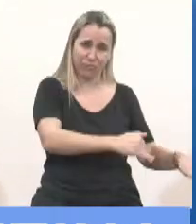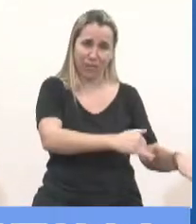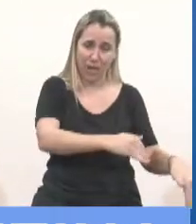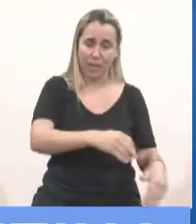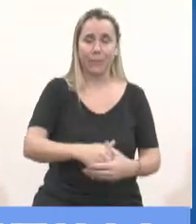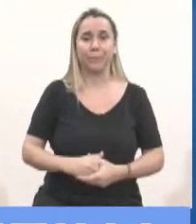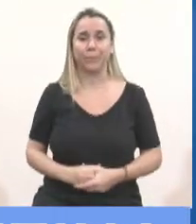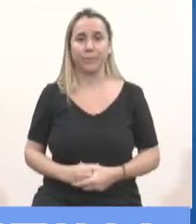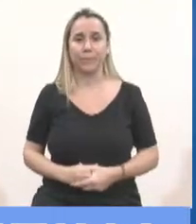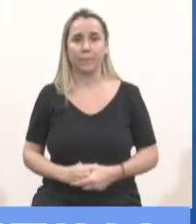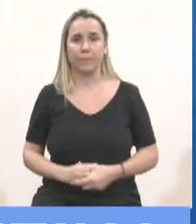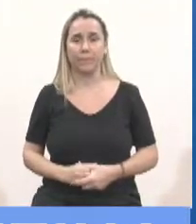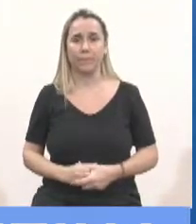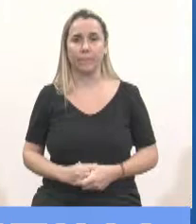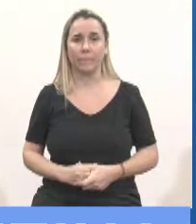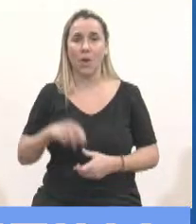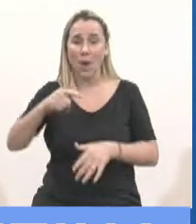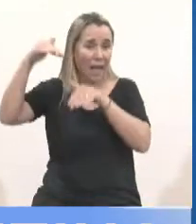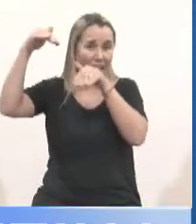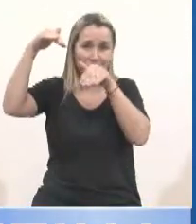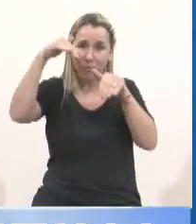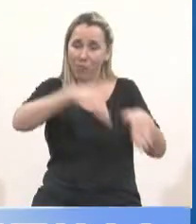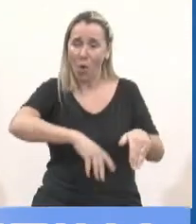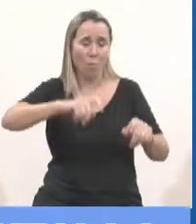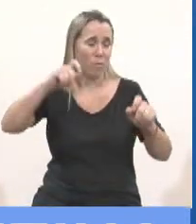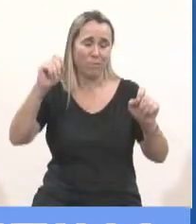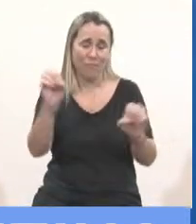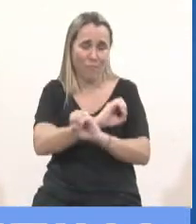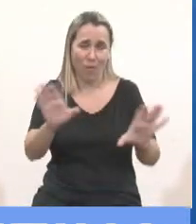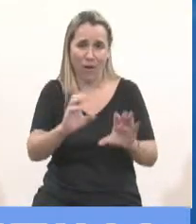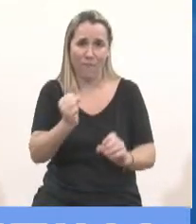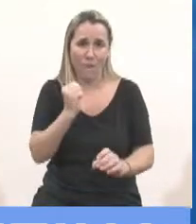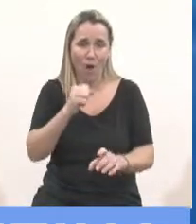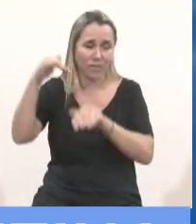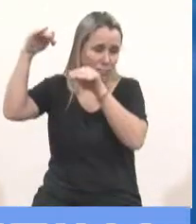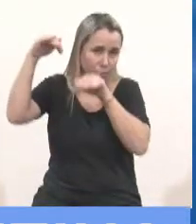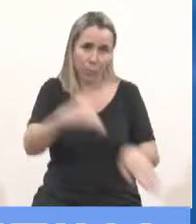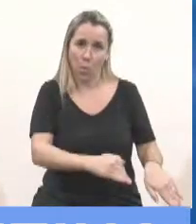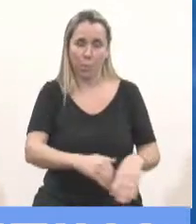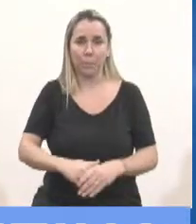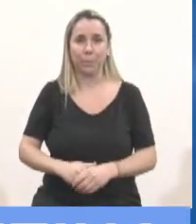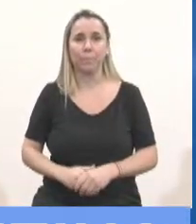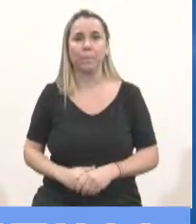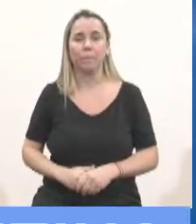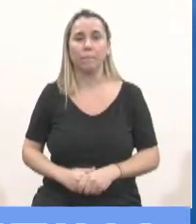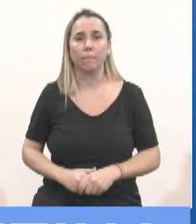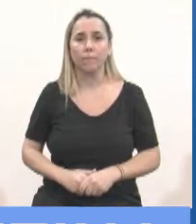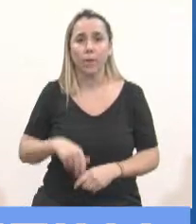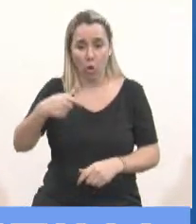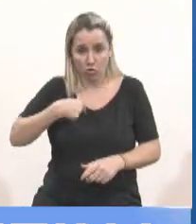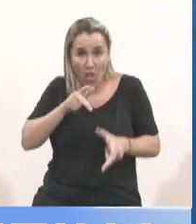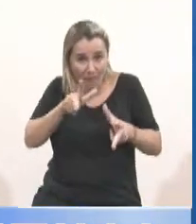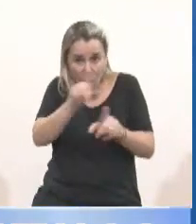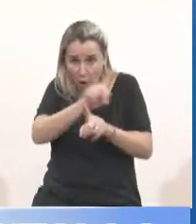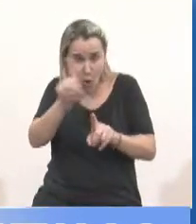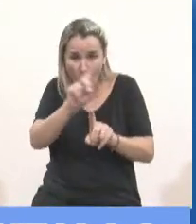PBI argentino. ¿Verdad? Una caída brutal, tremenda. Tremenda la caída. No, esto no lo digo yo,